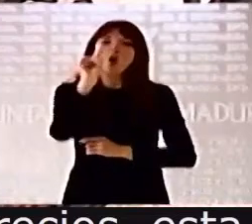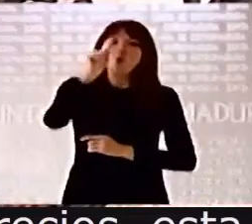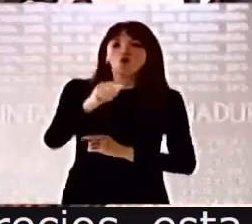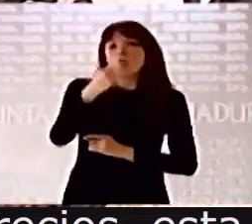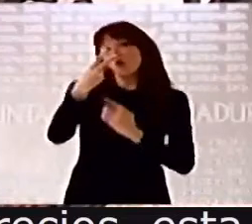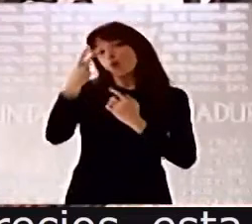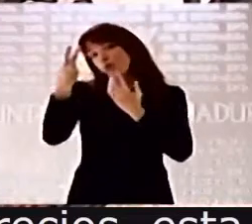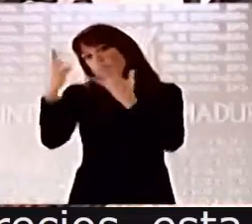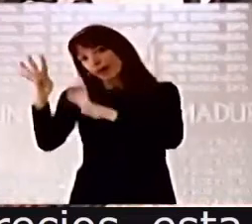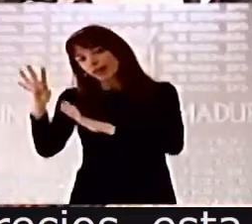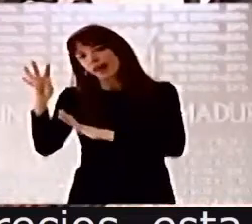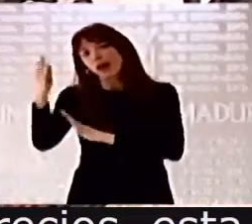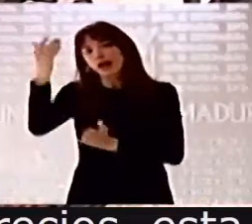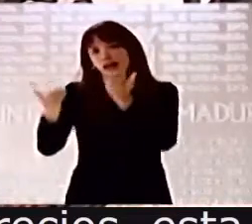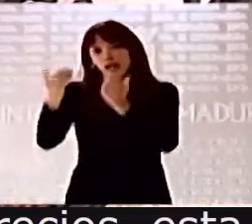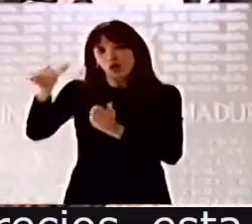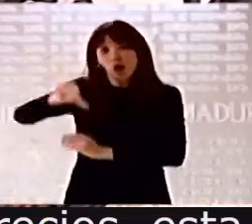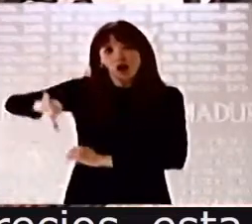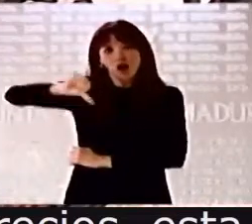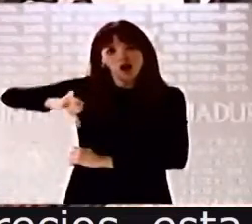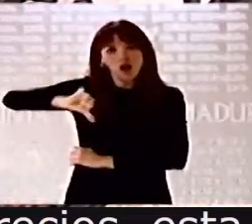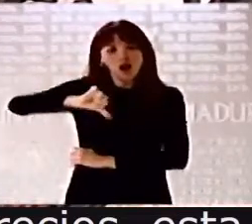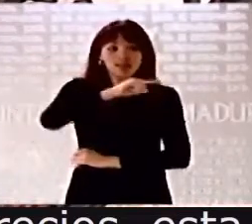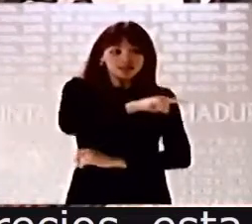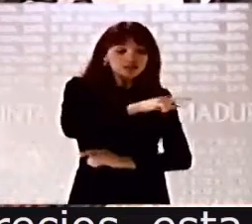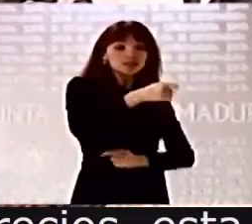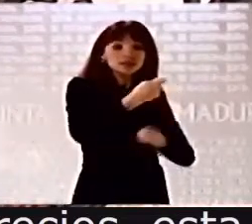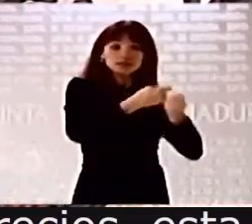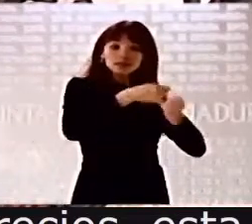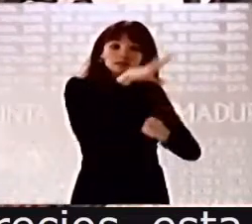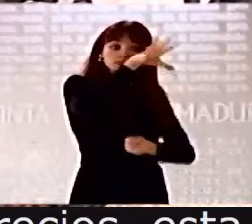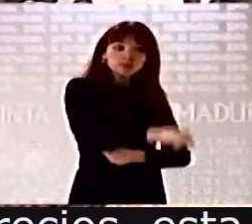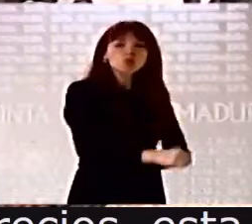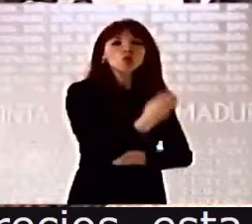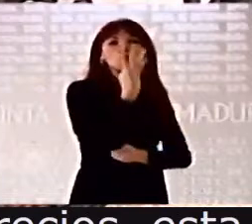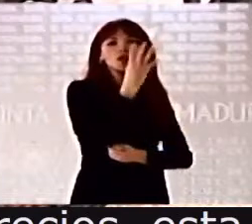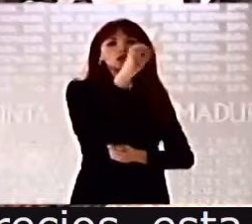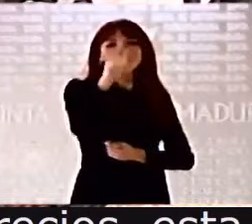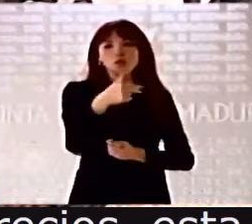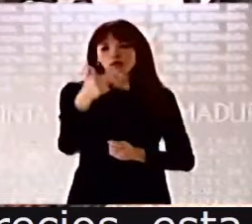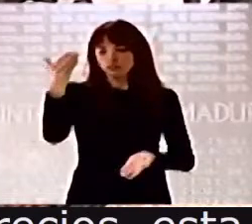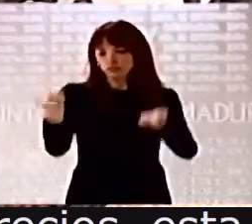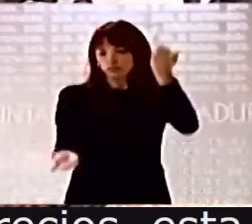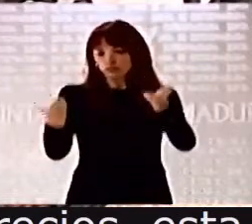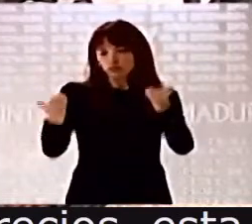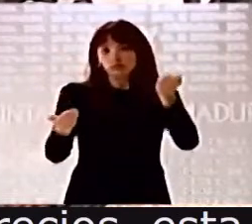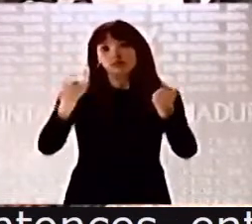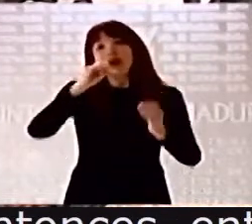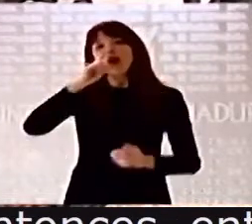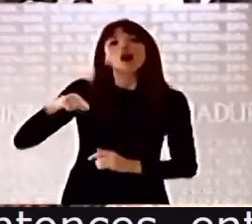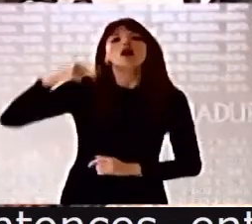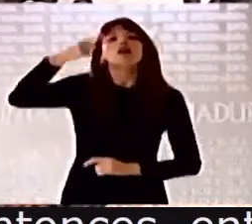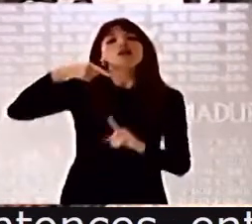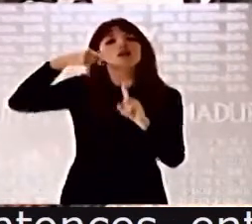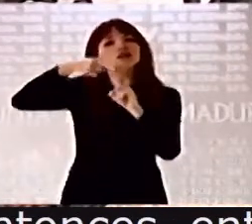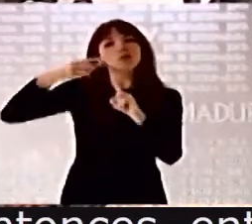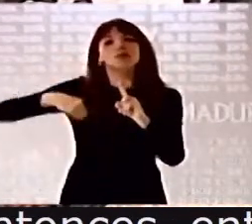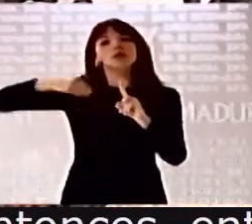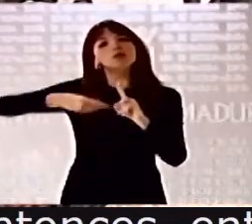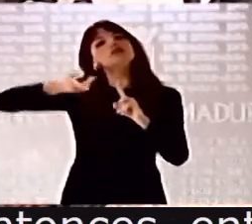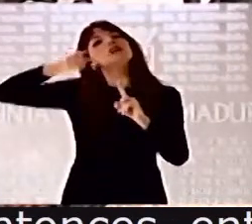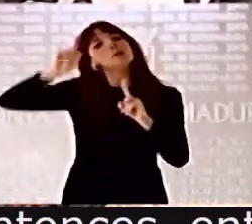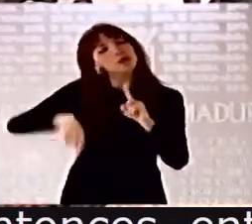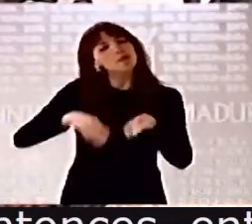aceite y en los supermercados está a 4 € el litro de aceite. Entonces, entre 2020 también está ese objetivo de